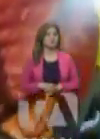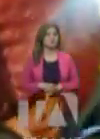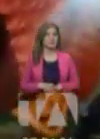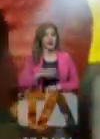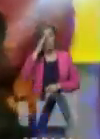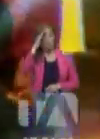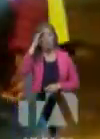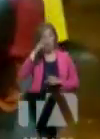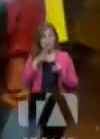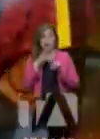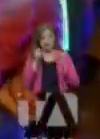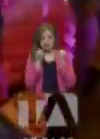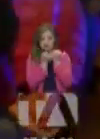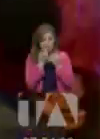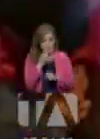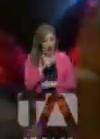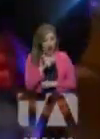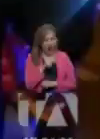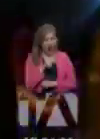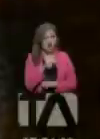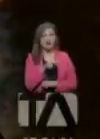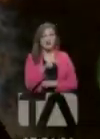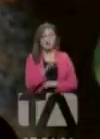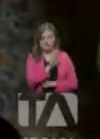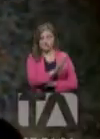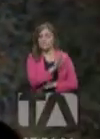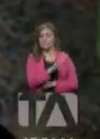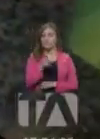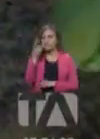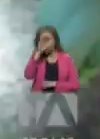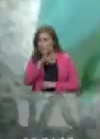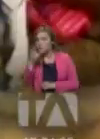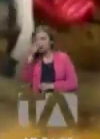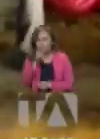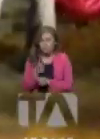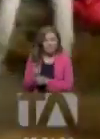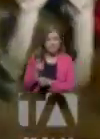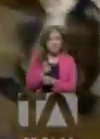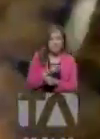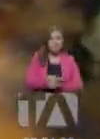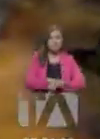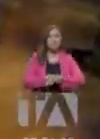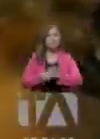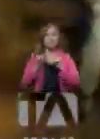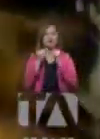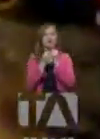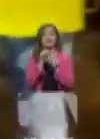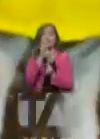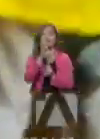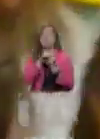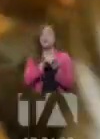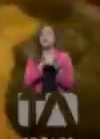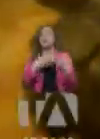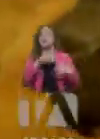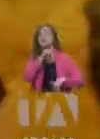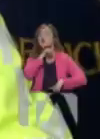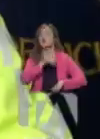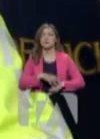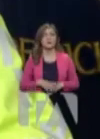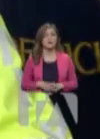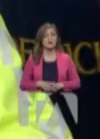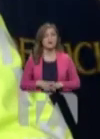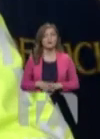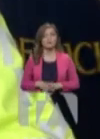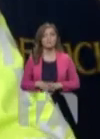que salió a la luz en redes sociales, la policía logró dar con el paradero de los antisociales, quienes pertenecían a una organización de 5 miembros.